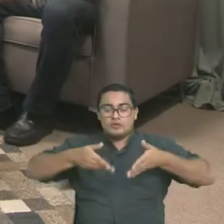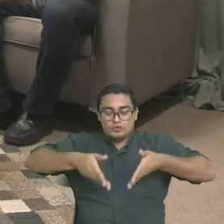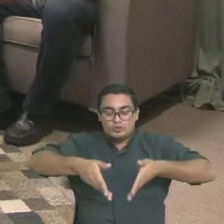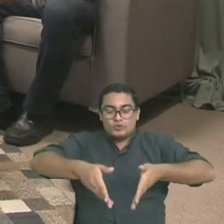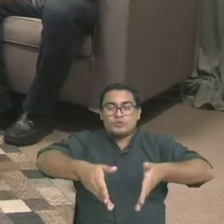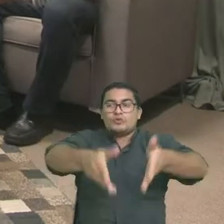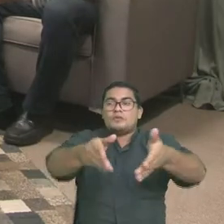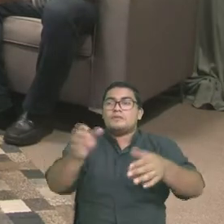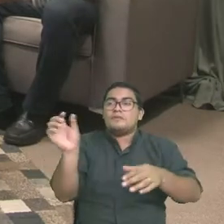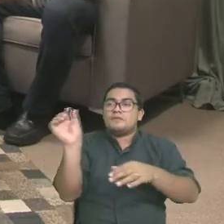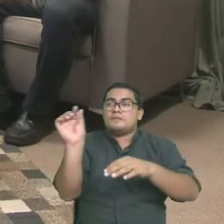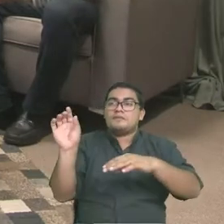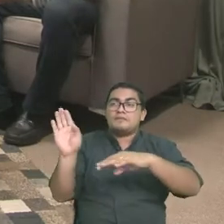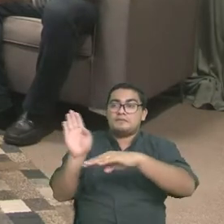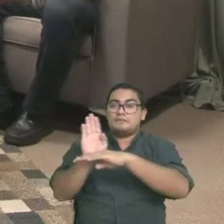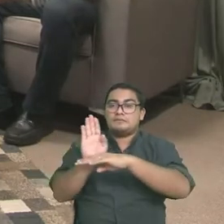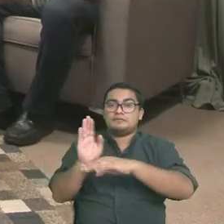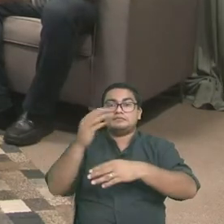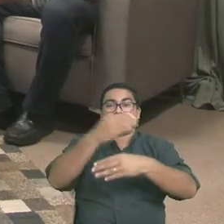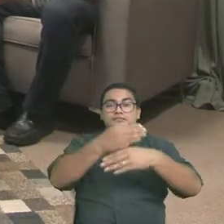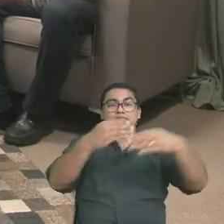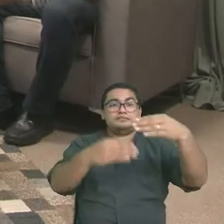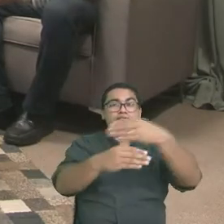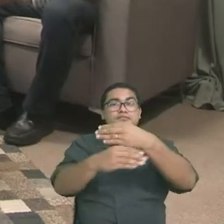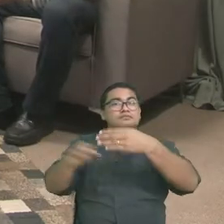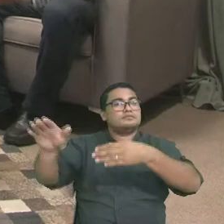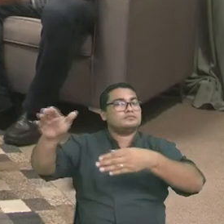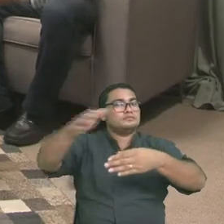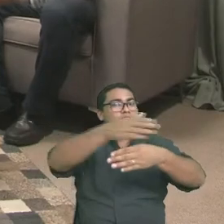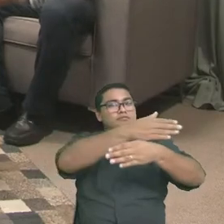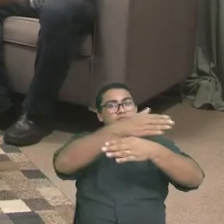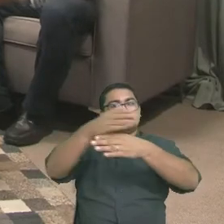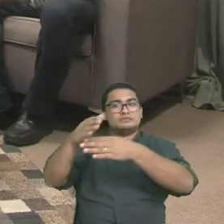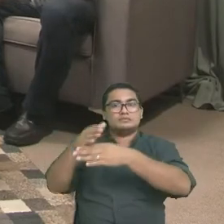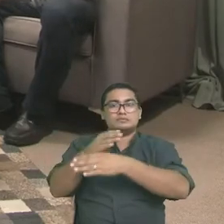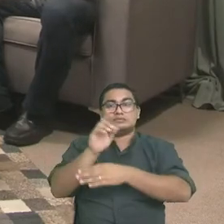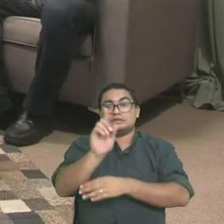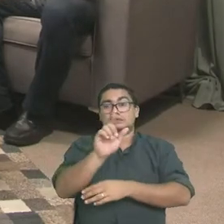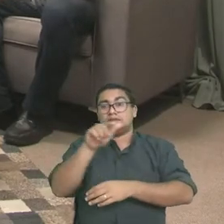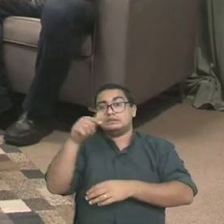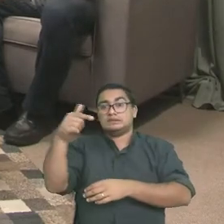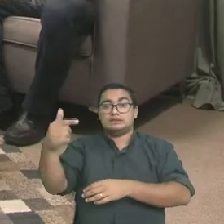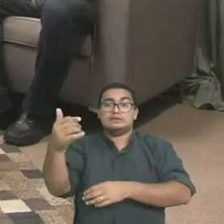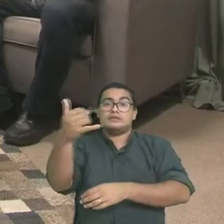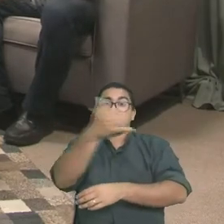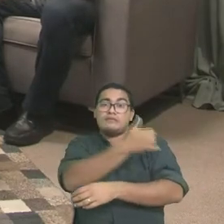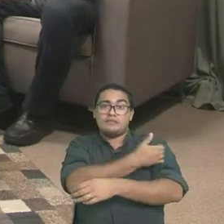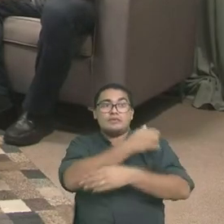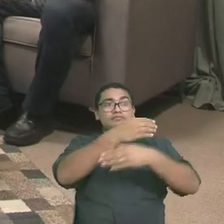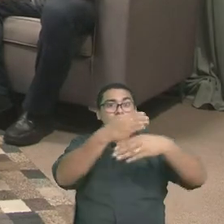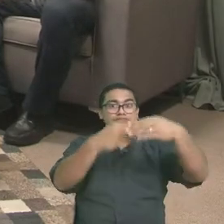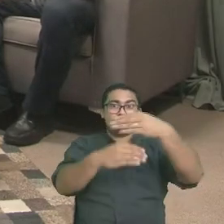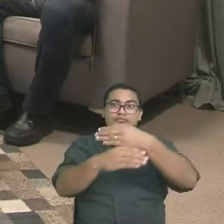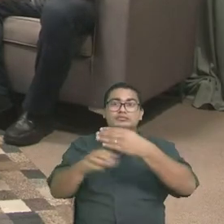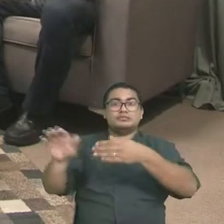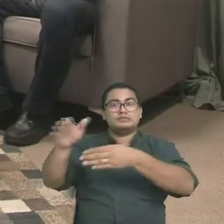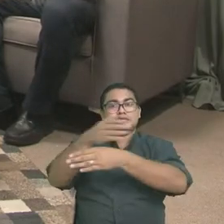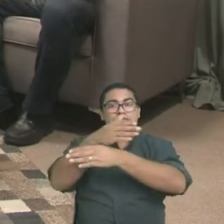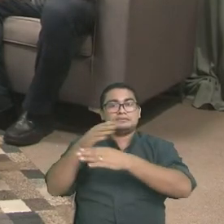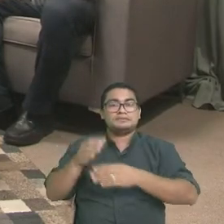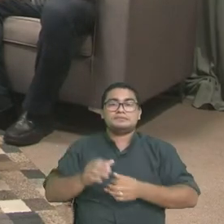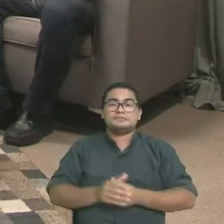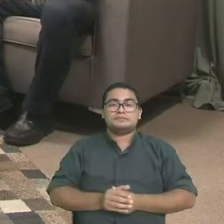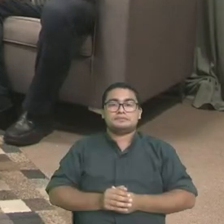hay préstamos para la construcción de todos estos 17 hospitales que se han construido en los últimos años